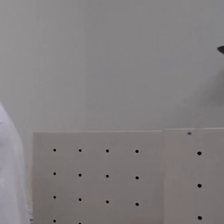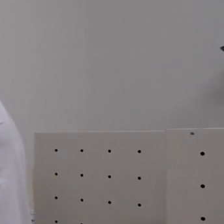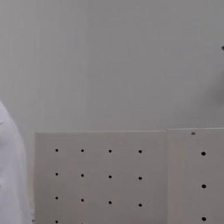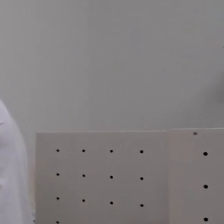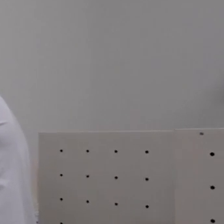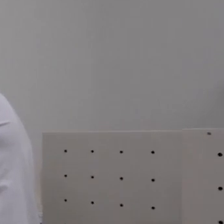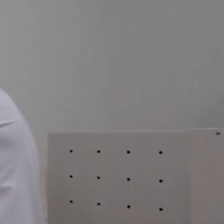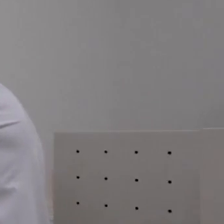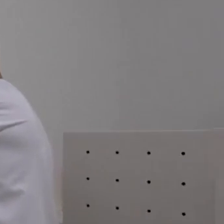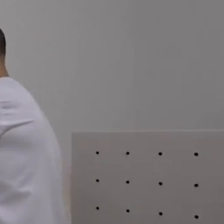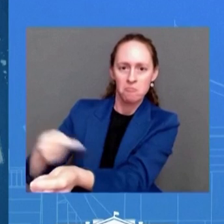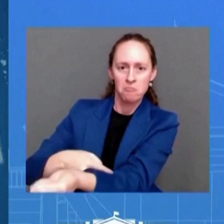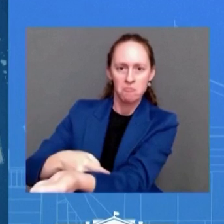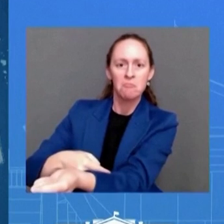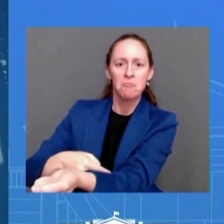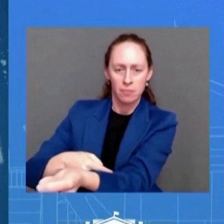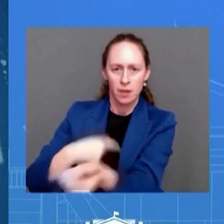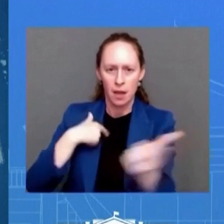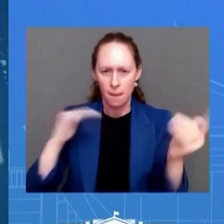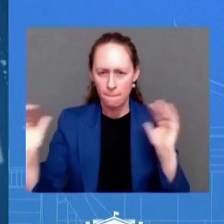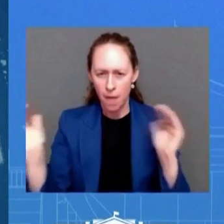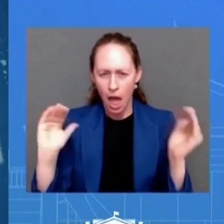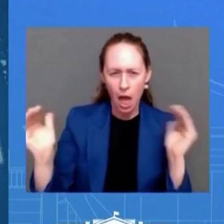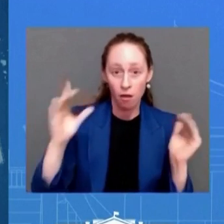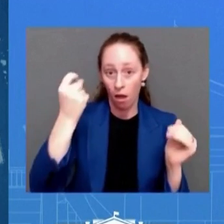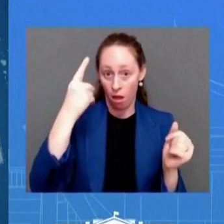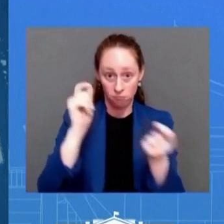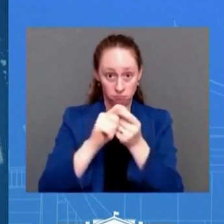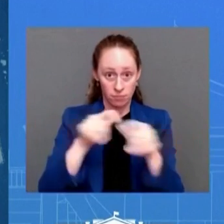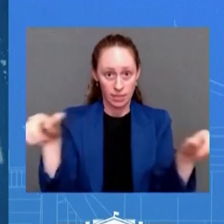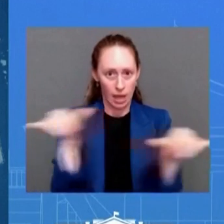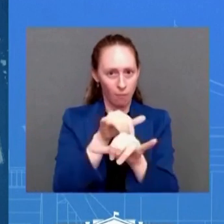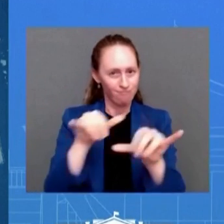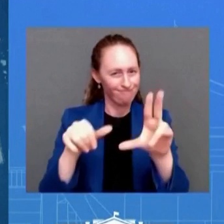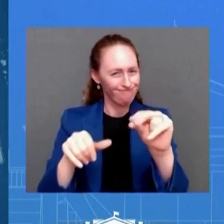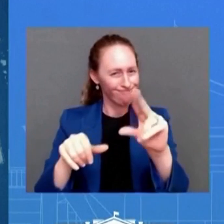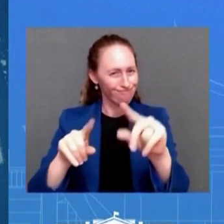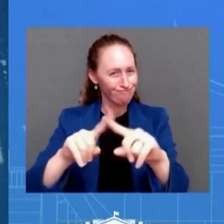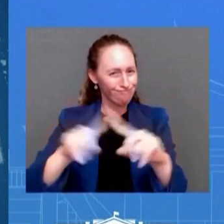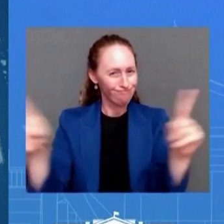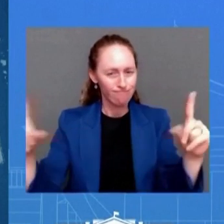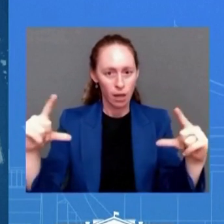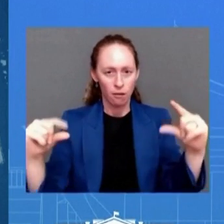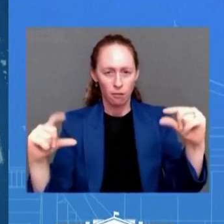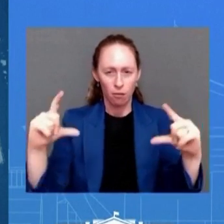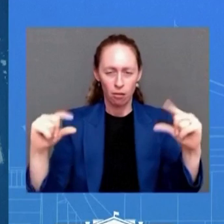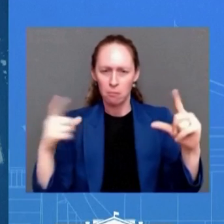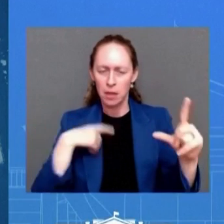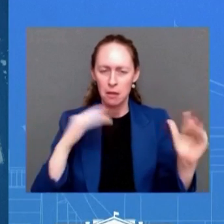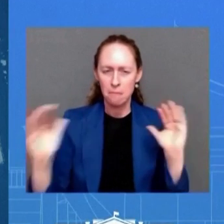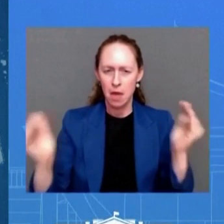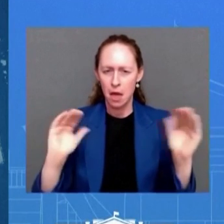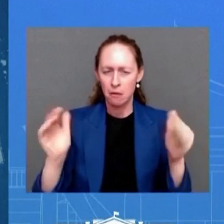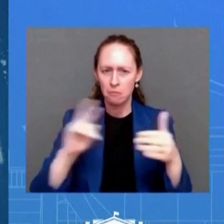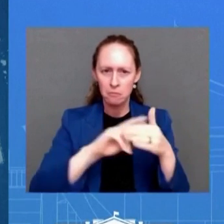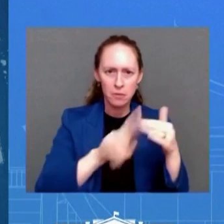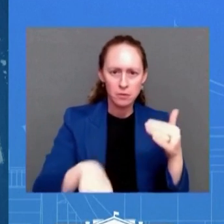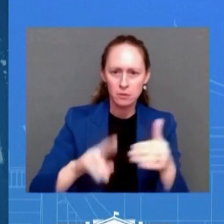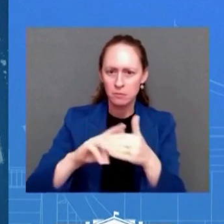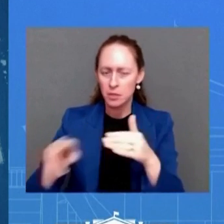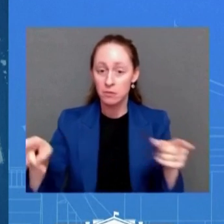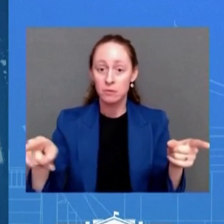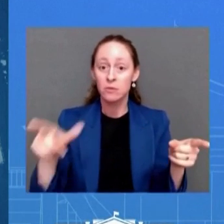porciones de aplicación subcutánea. Los resultados de este estudio demostraron que la administración intradérmica produjo una respuesta inmunitaria similar